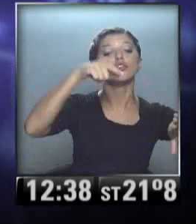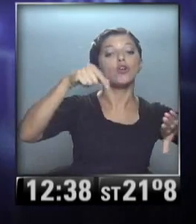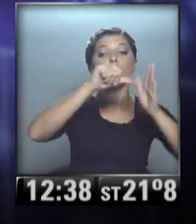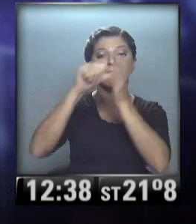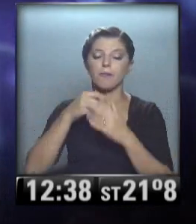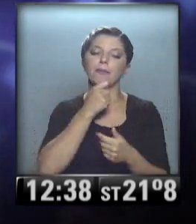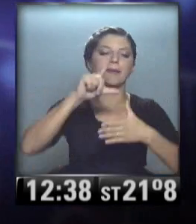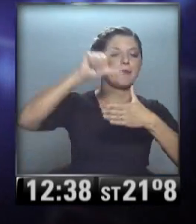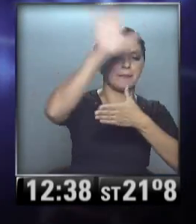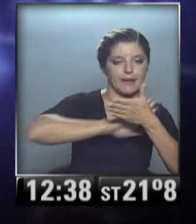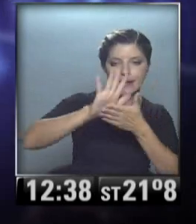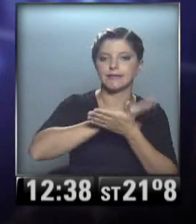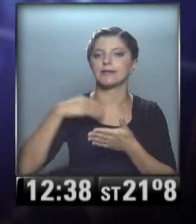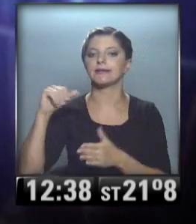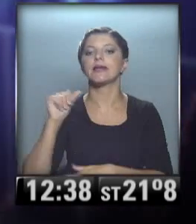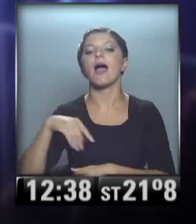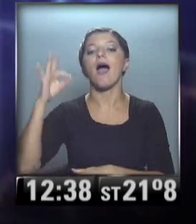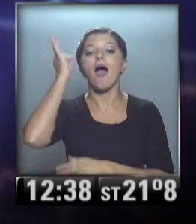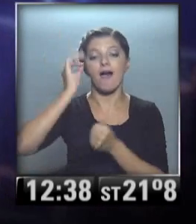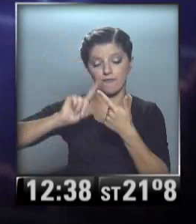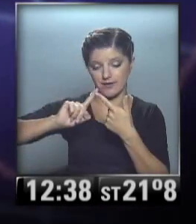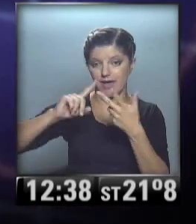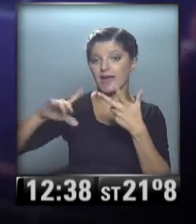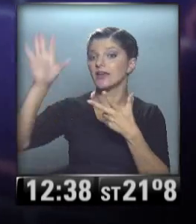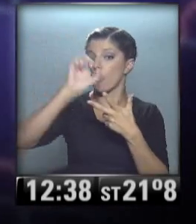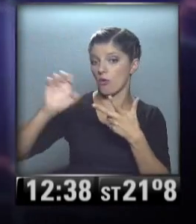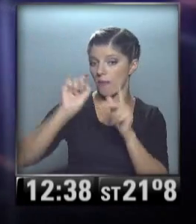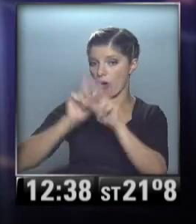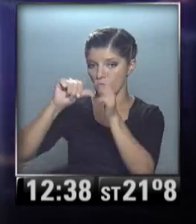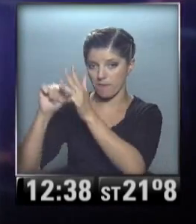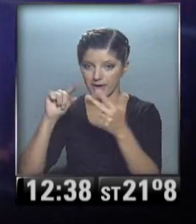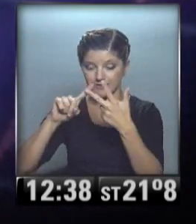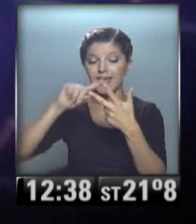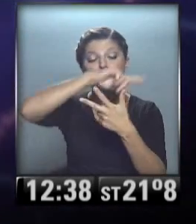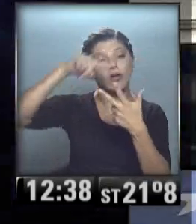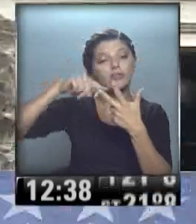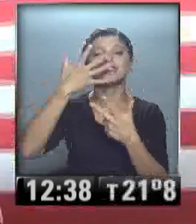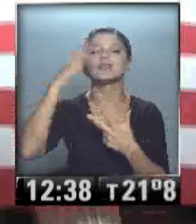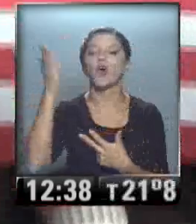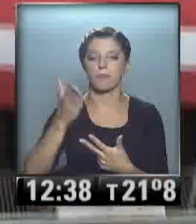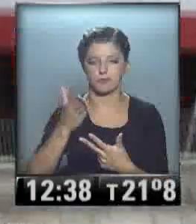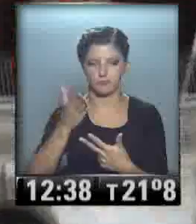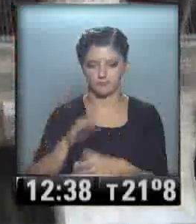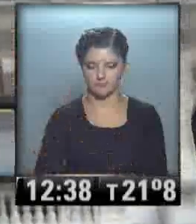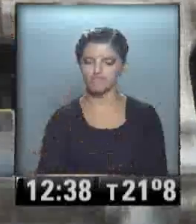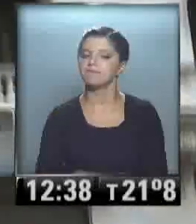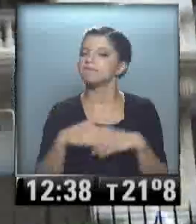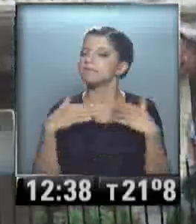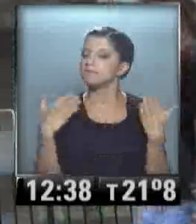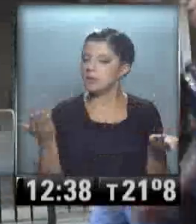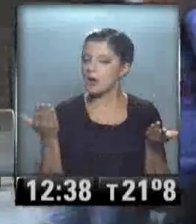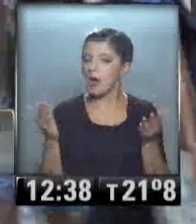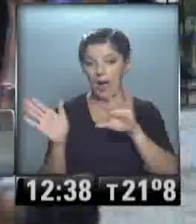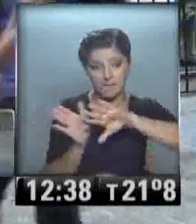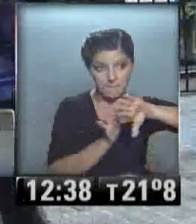Latina, África y la Europa no comunitaria, le corresponde el restante 5%. Pero, además,